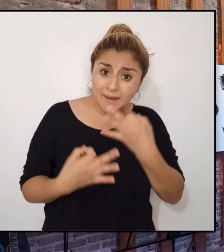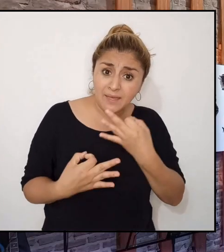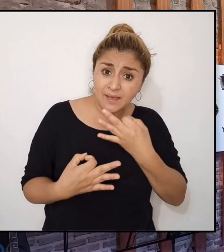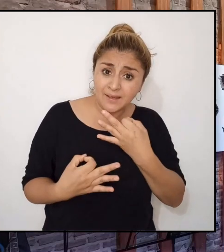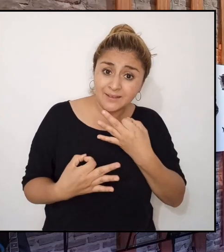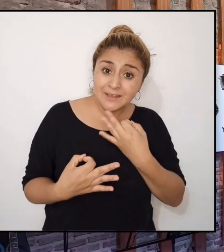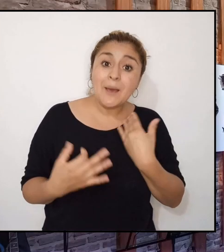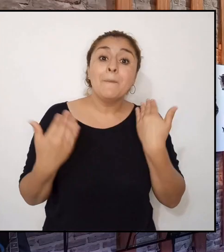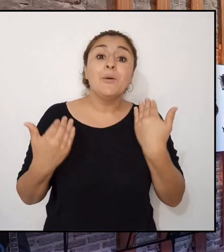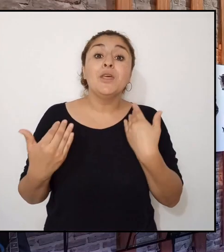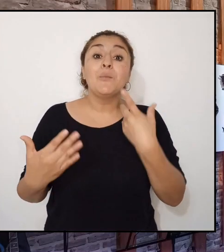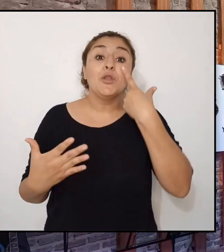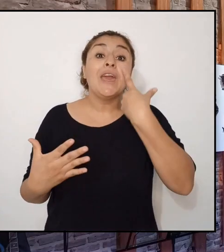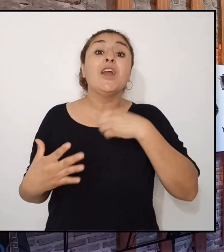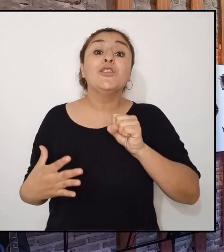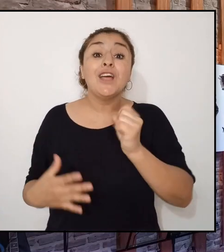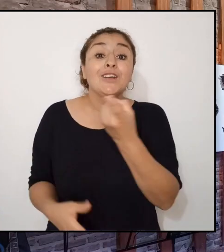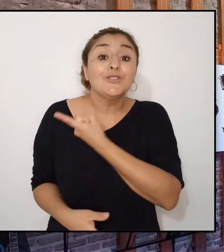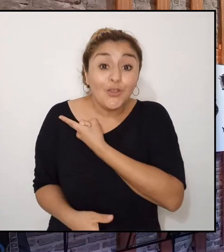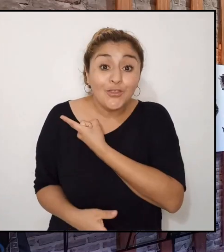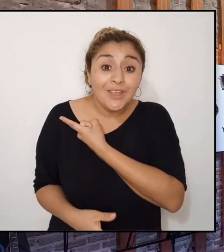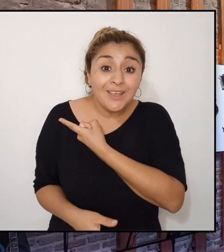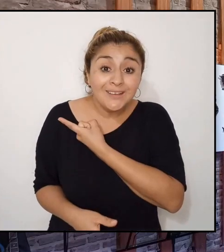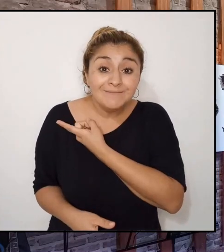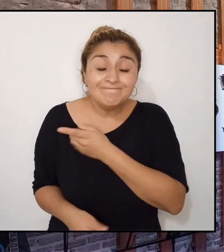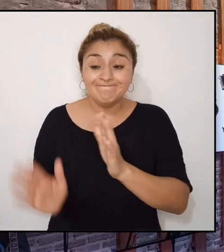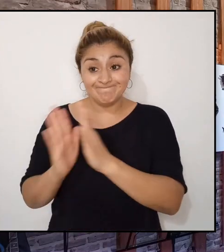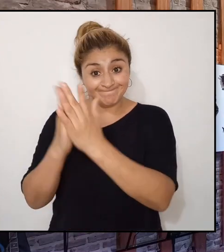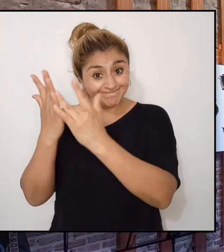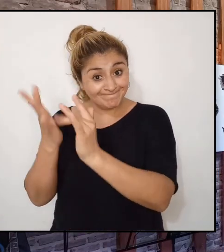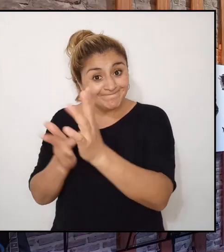¿verdad? Entonces,